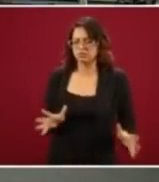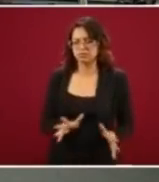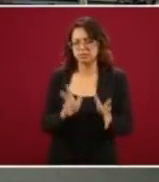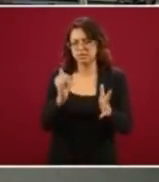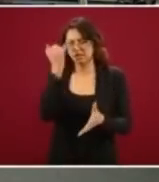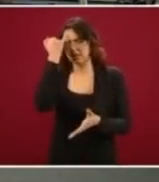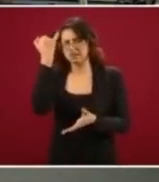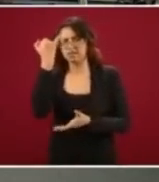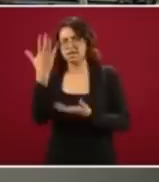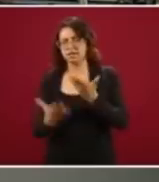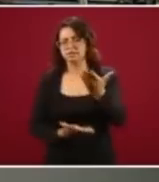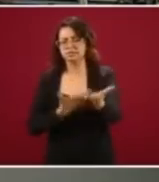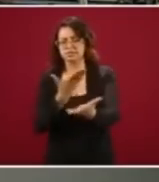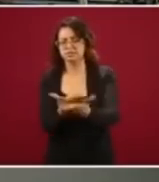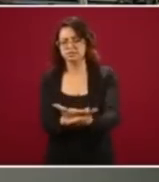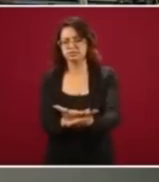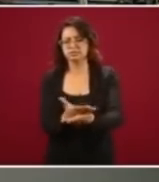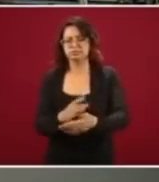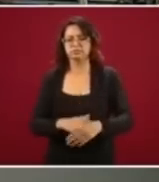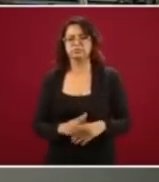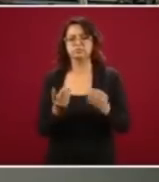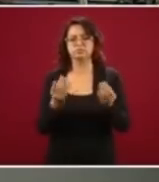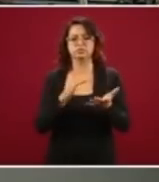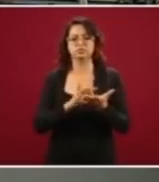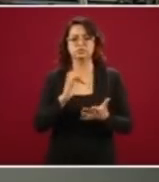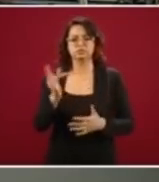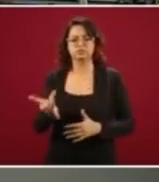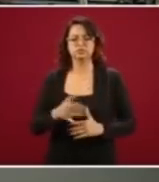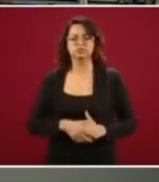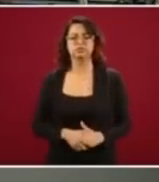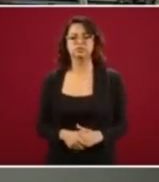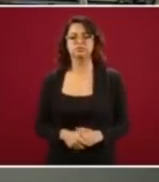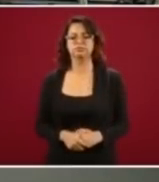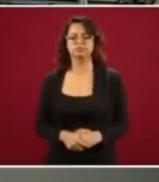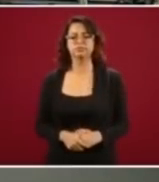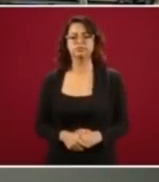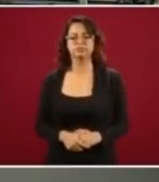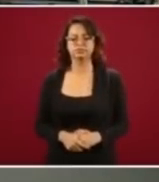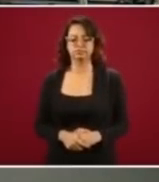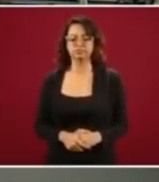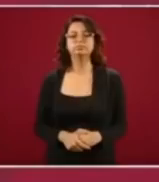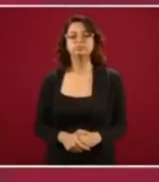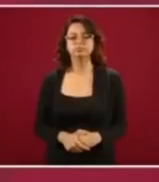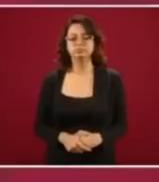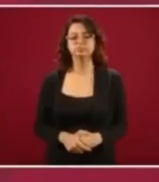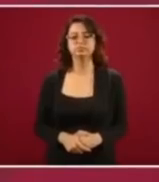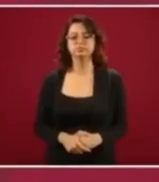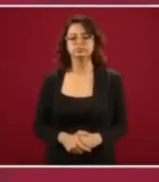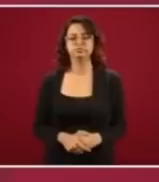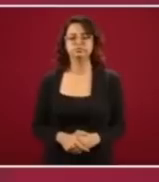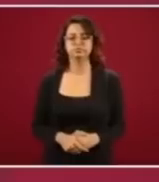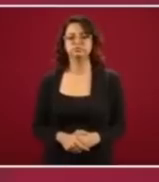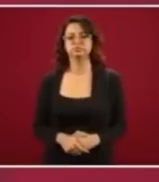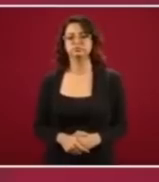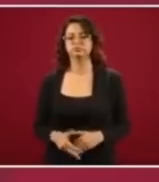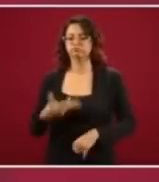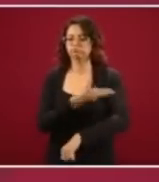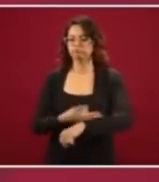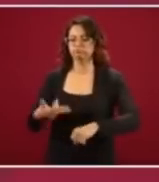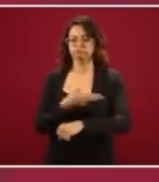el Ejecutivo como una iniciativa preferente. Muchas gracias. Sí, hacer todo lo que se